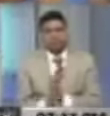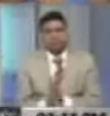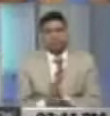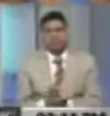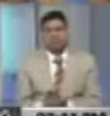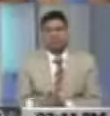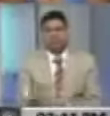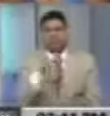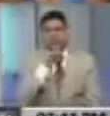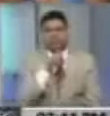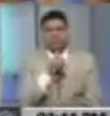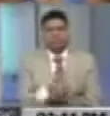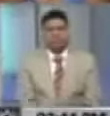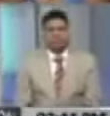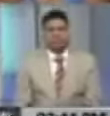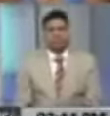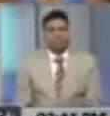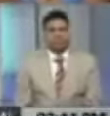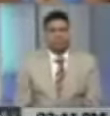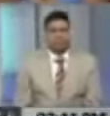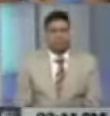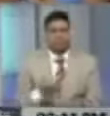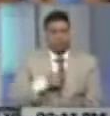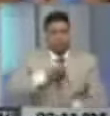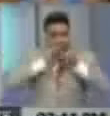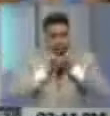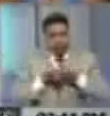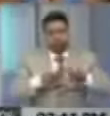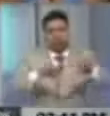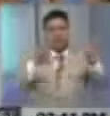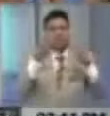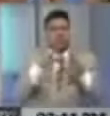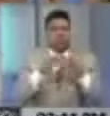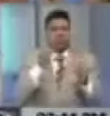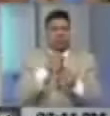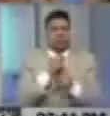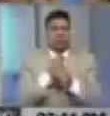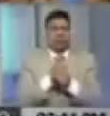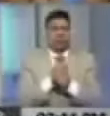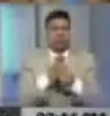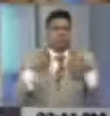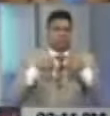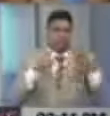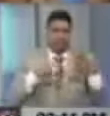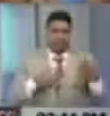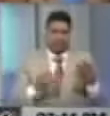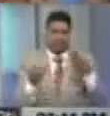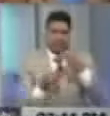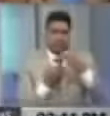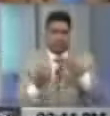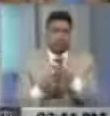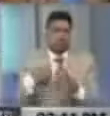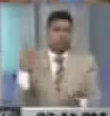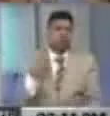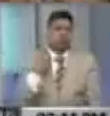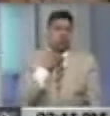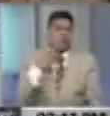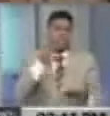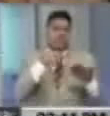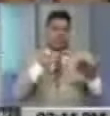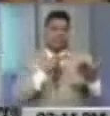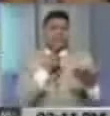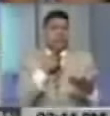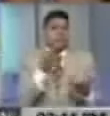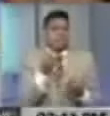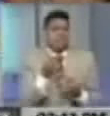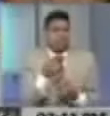habíamos informado. Tenemos un despliegue de funcionarios de las diferentes instituciones, no solamente revisando el tema de los